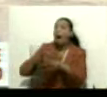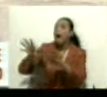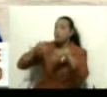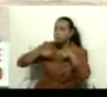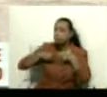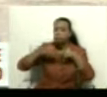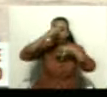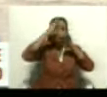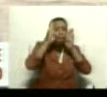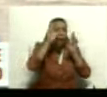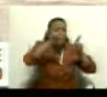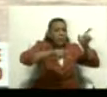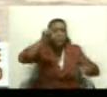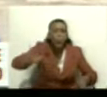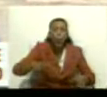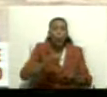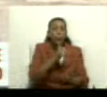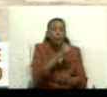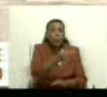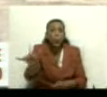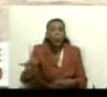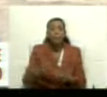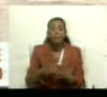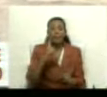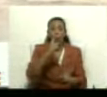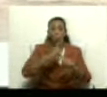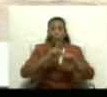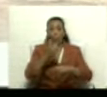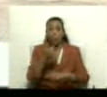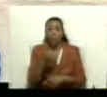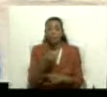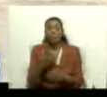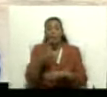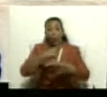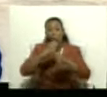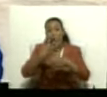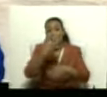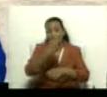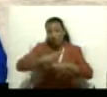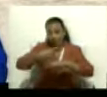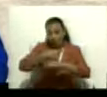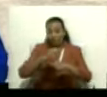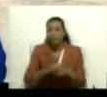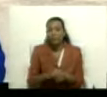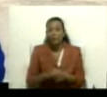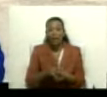Moros, de atender los requerimientos del pueblo a través de la VENAP del sistema 1x10 del buen gobierno.